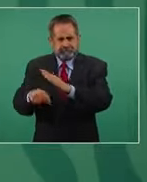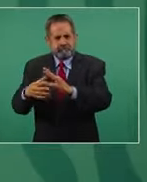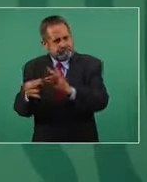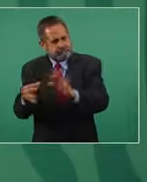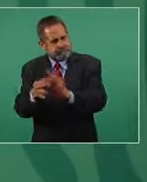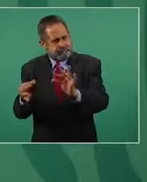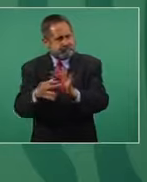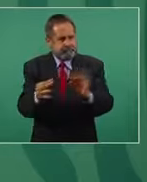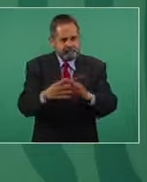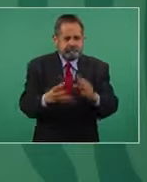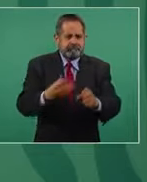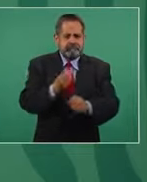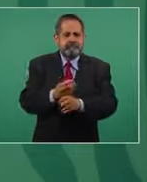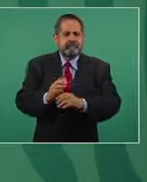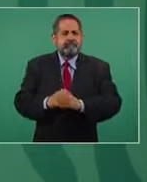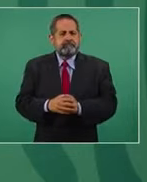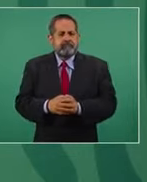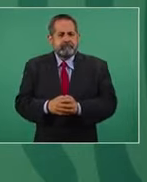no